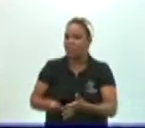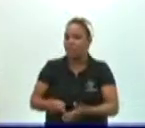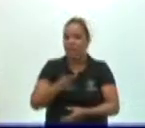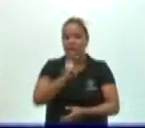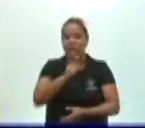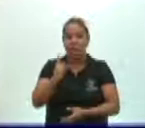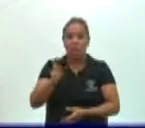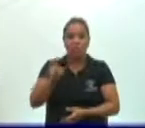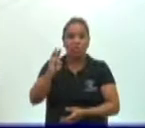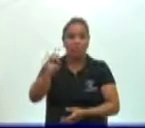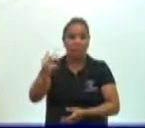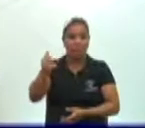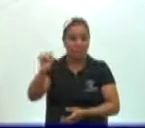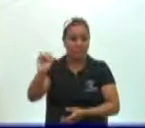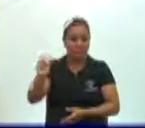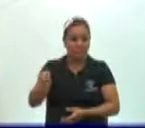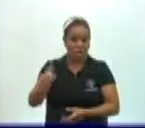de